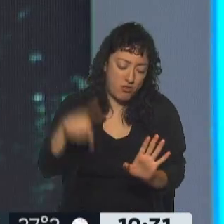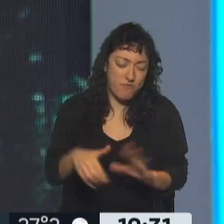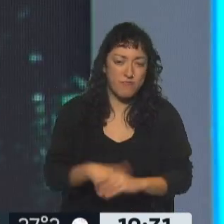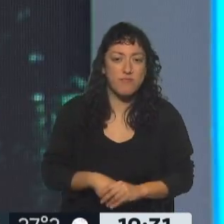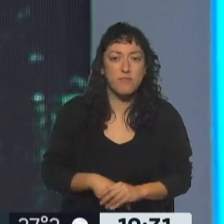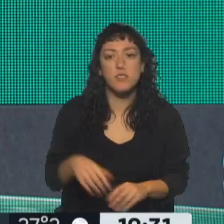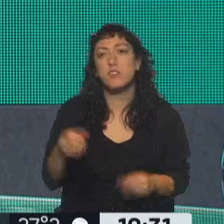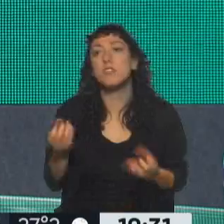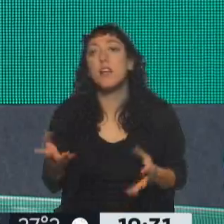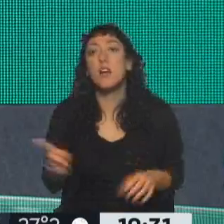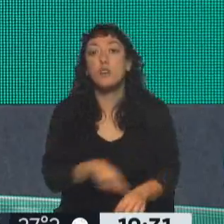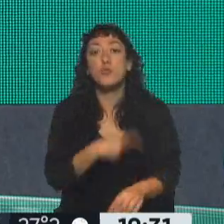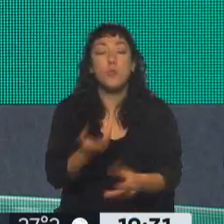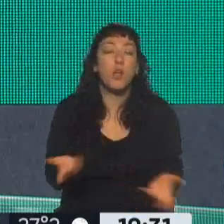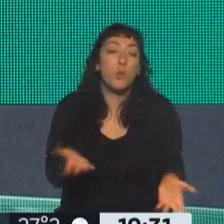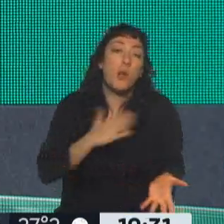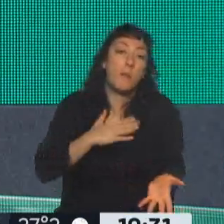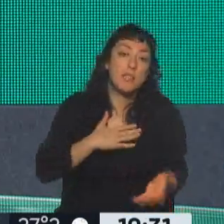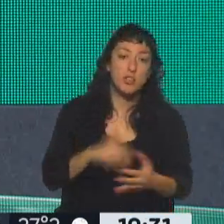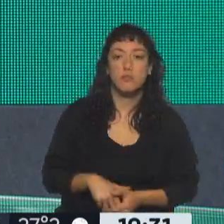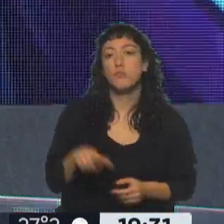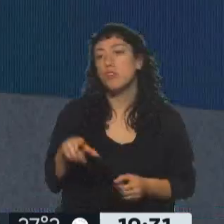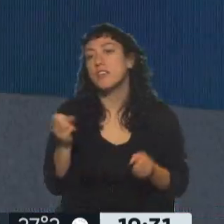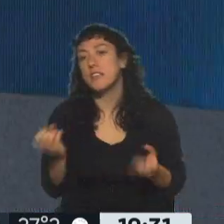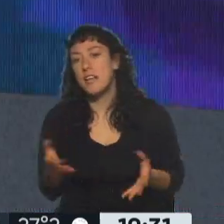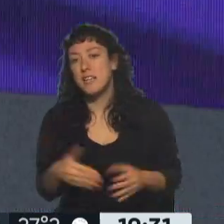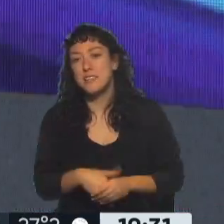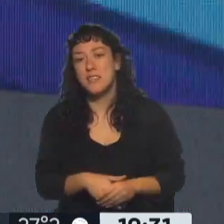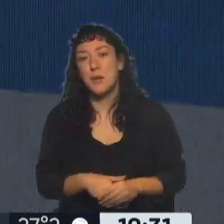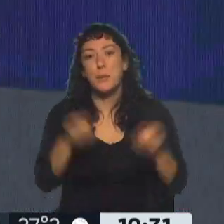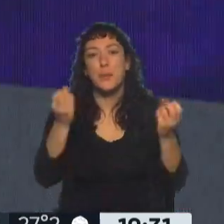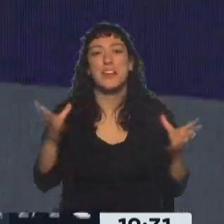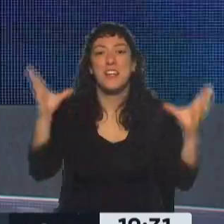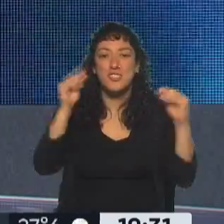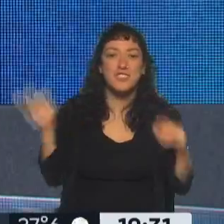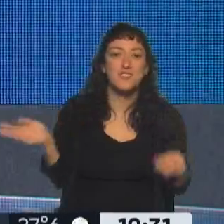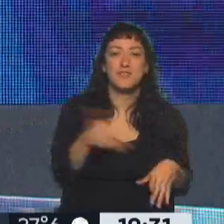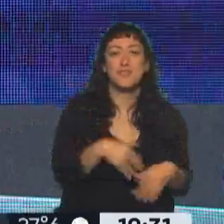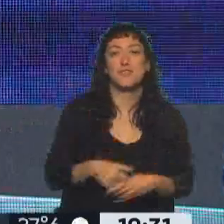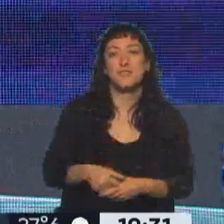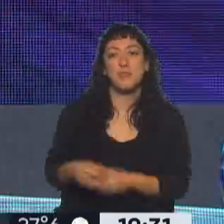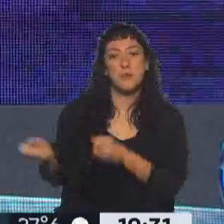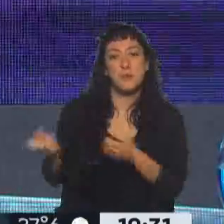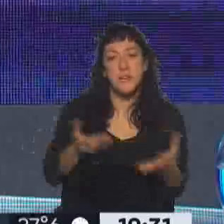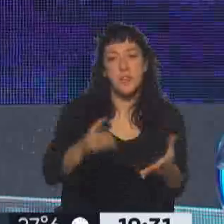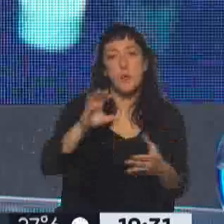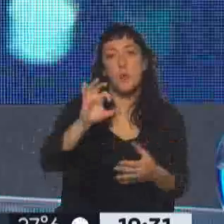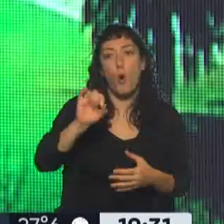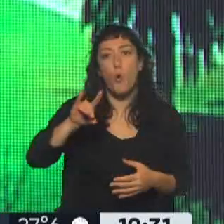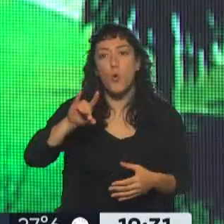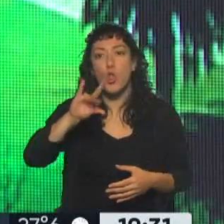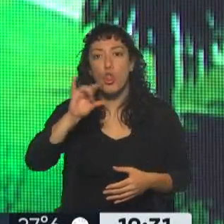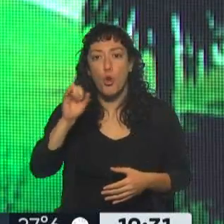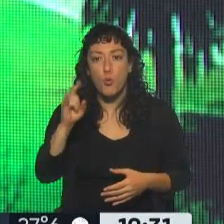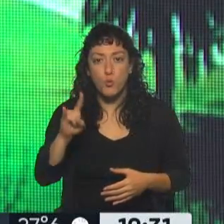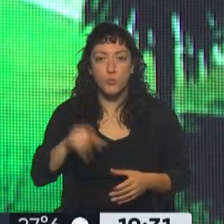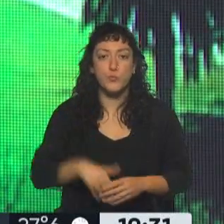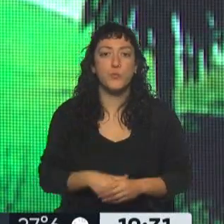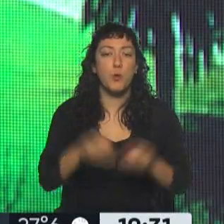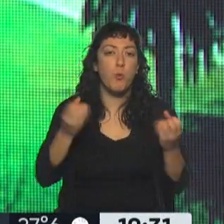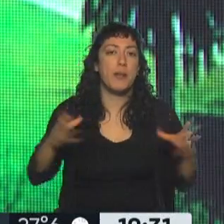Acostumbrado. Lo lamento por usted. Jimena. Buenas noches a todos y a todas. Bienvenido, don Amado Udú. Buenas noches. Muy